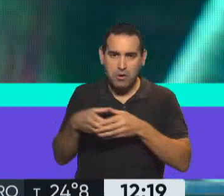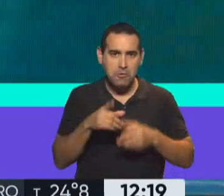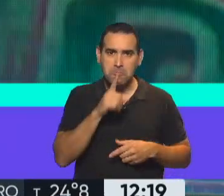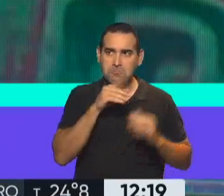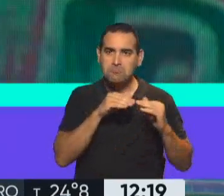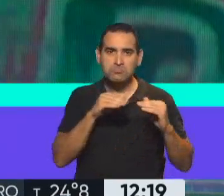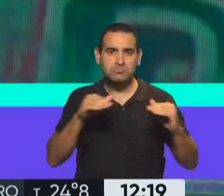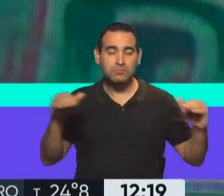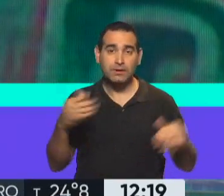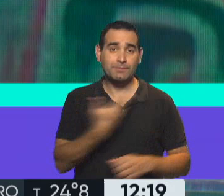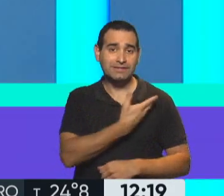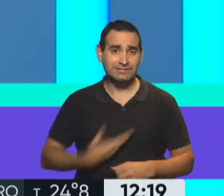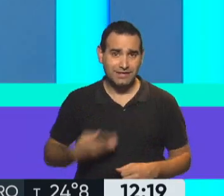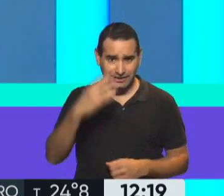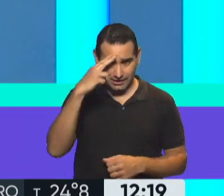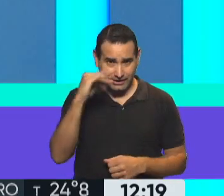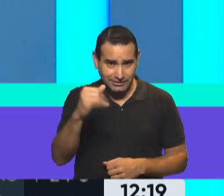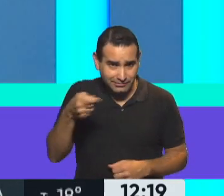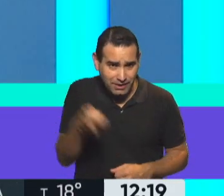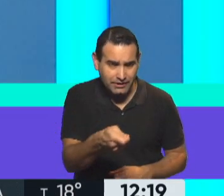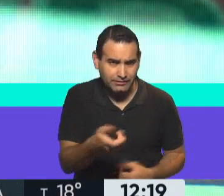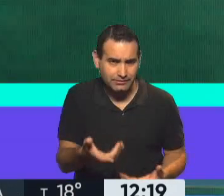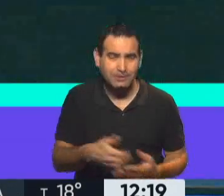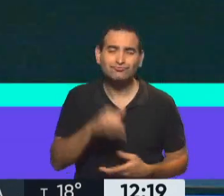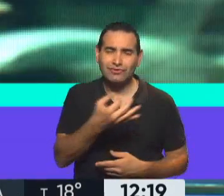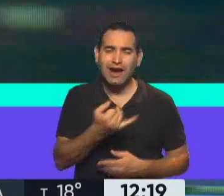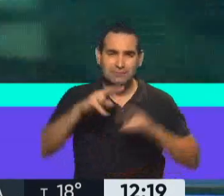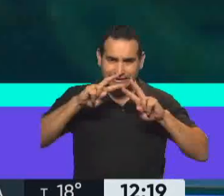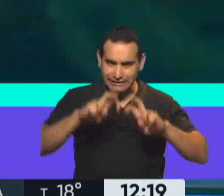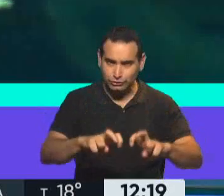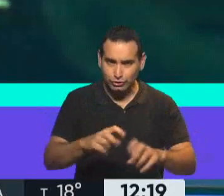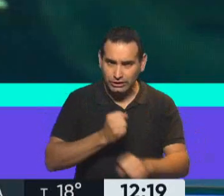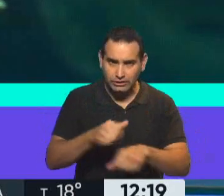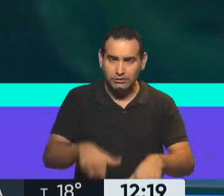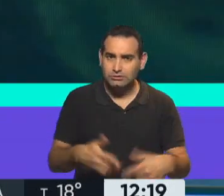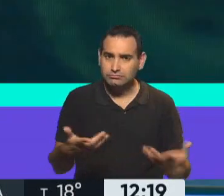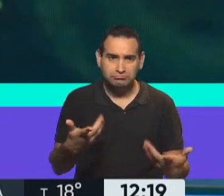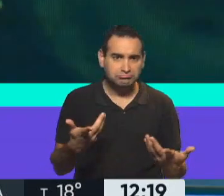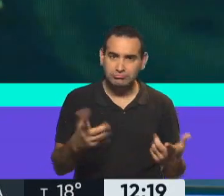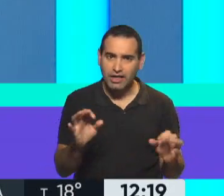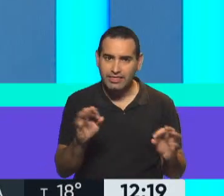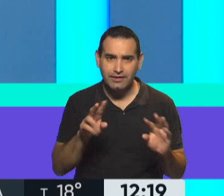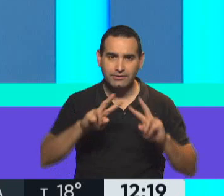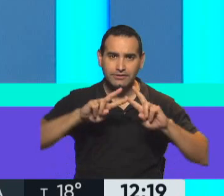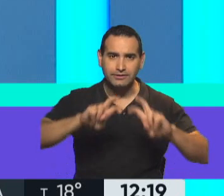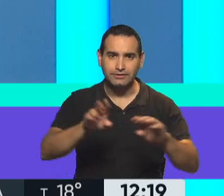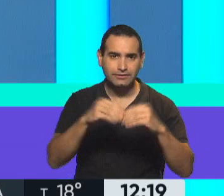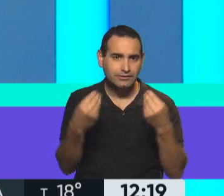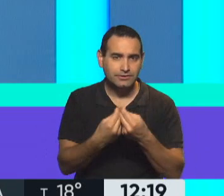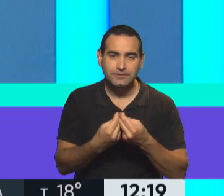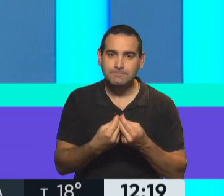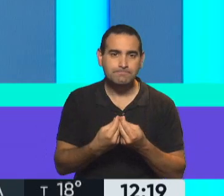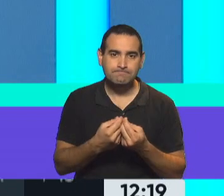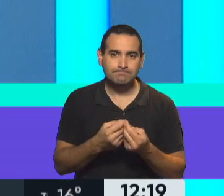de haití es actualmente te digo hay una investigación de por medio hasta el momento hay un resultado a dato de lo que pasó él quiere sol